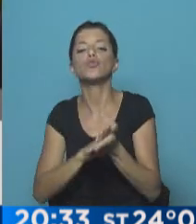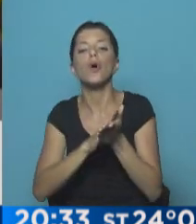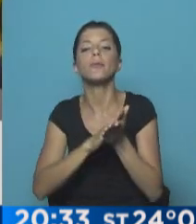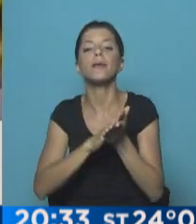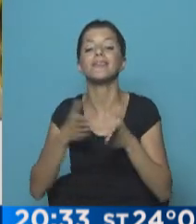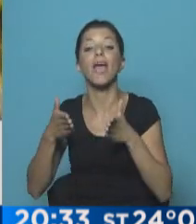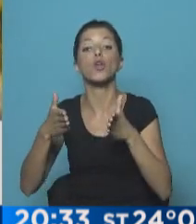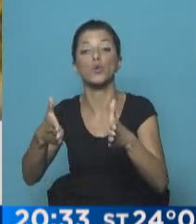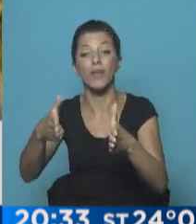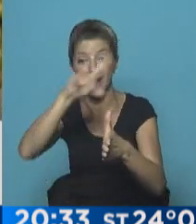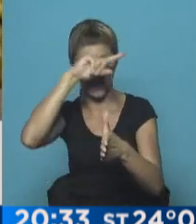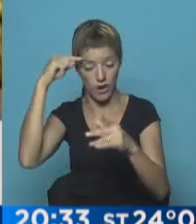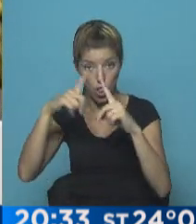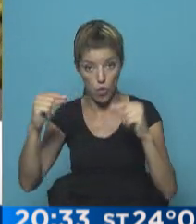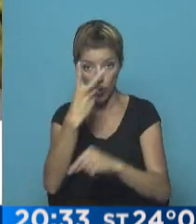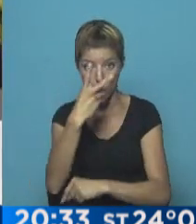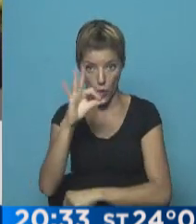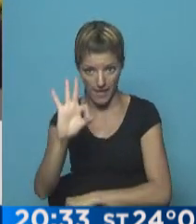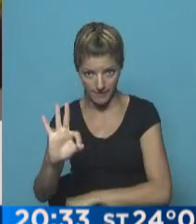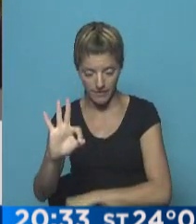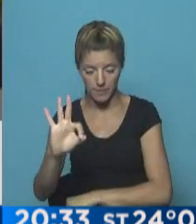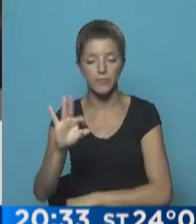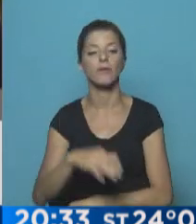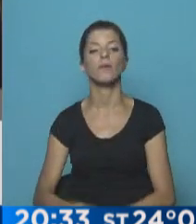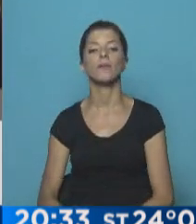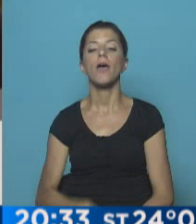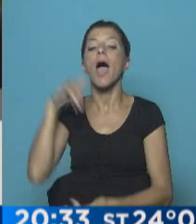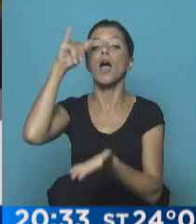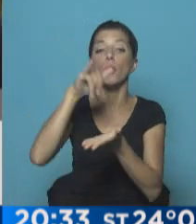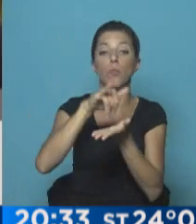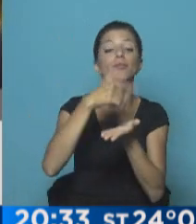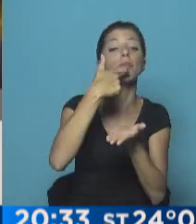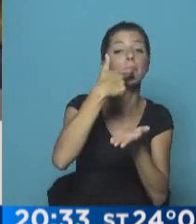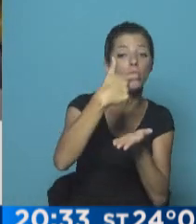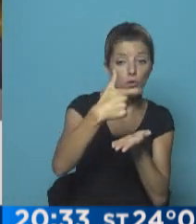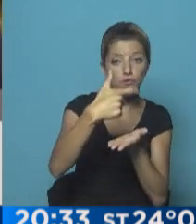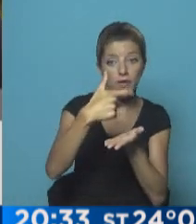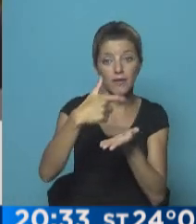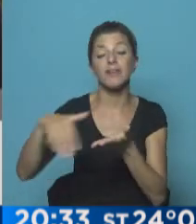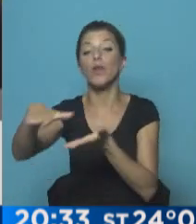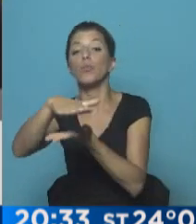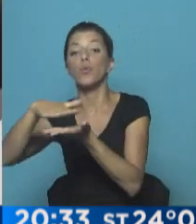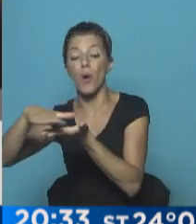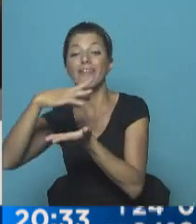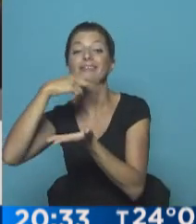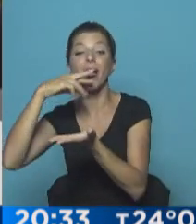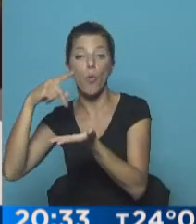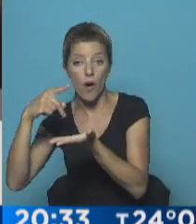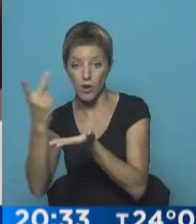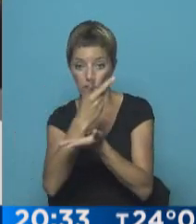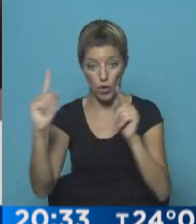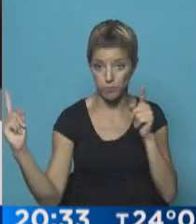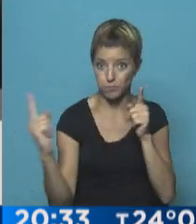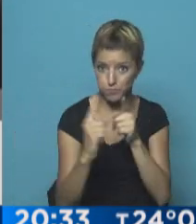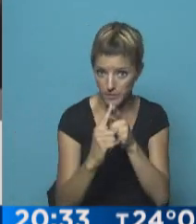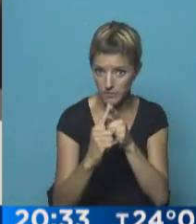40 entre el aeropuerto de Mendoza y la circunvalar de San Juan,